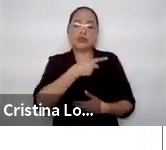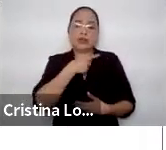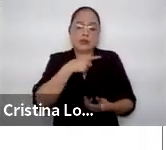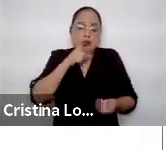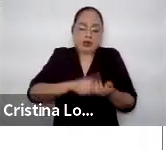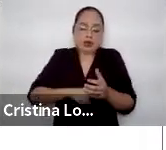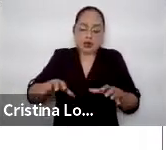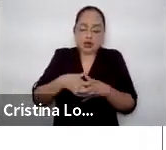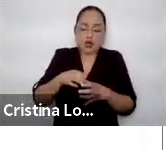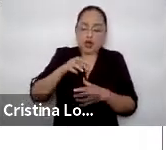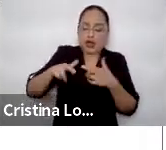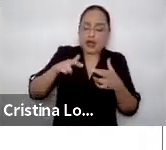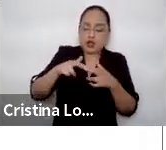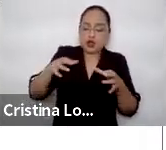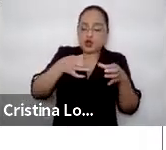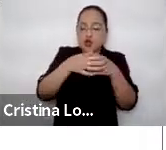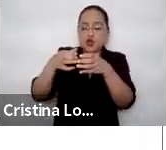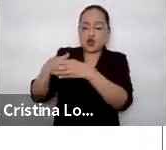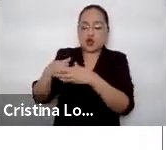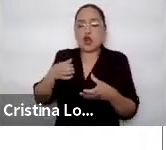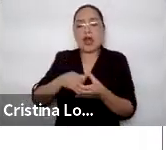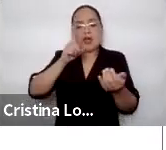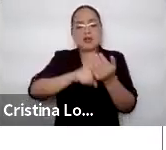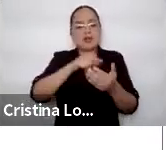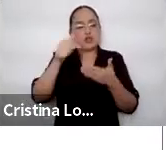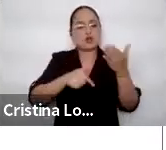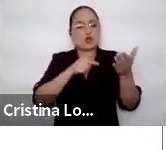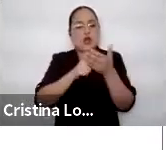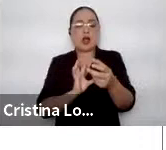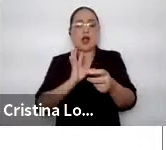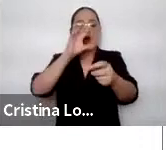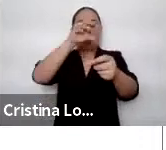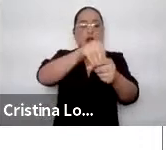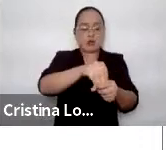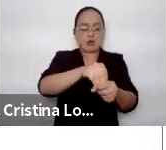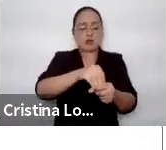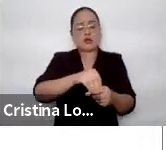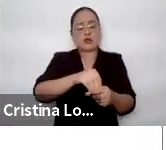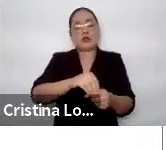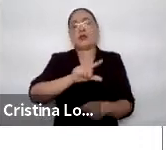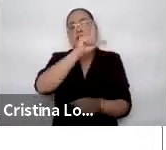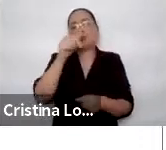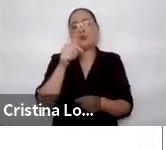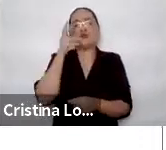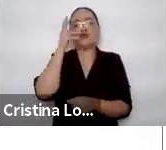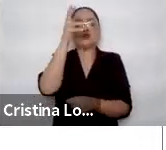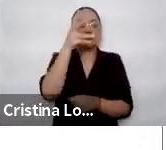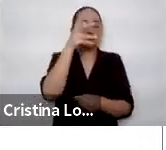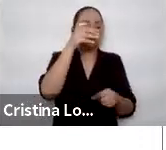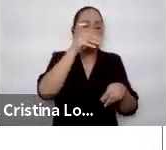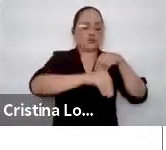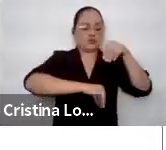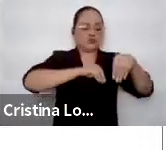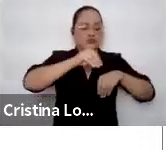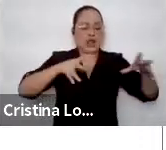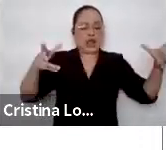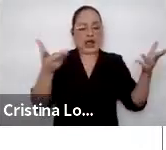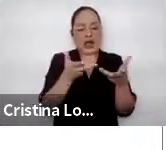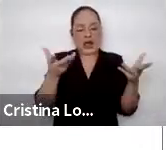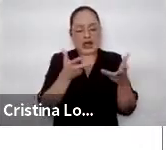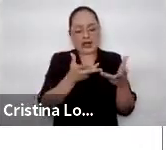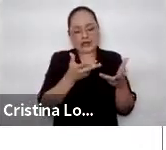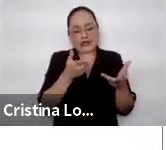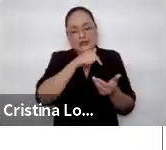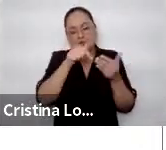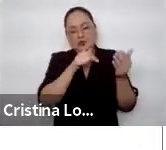es decir, los circuitos que conformen su región cuando lo determine el Consejo de la Judicatura